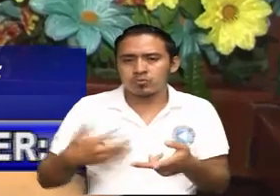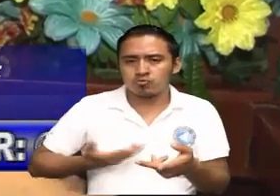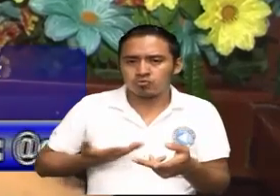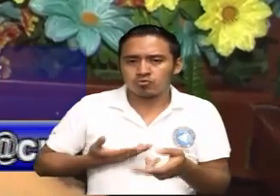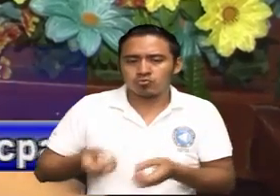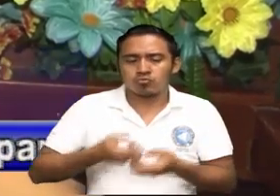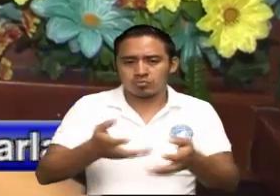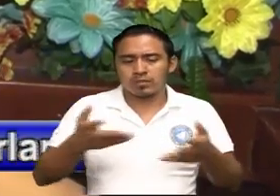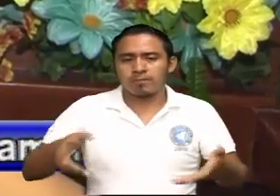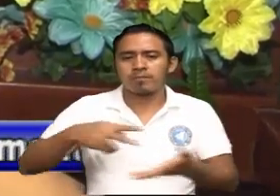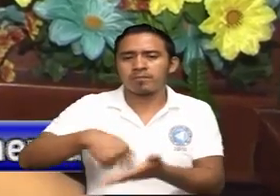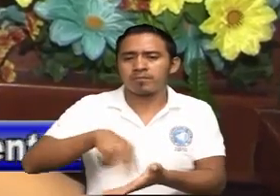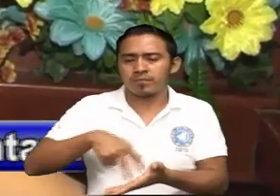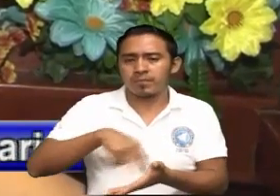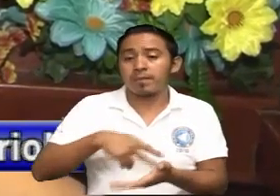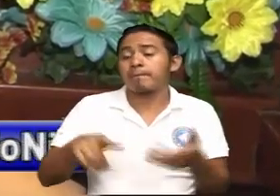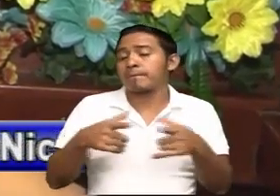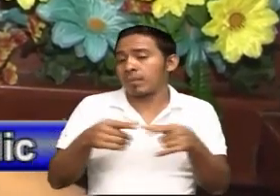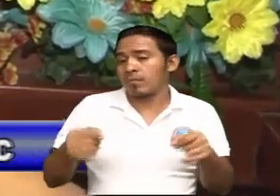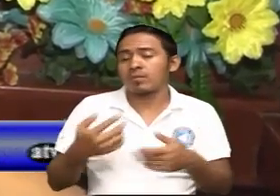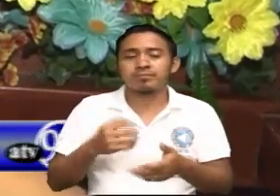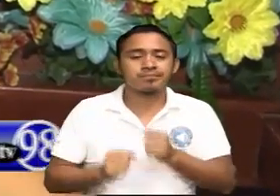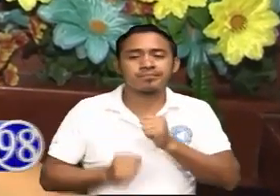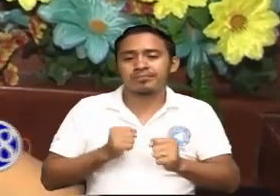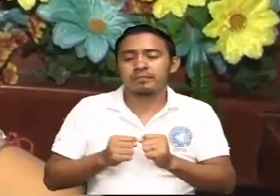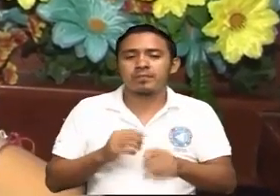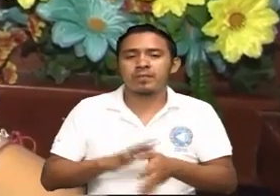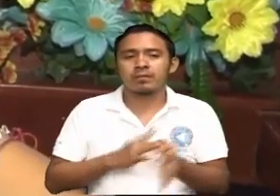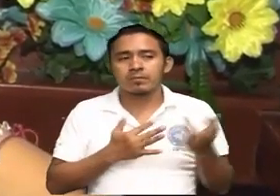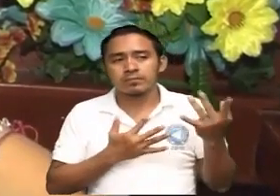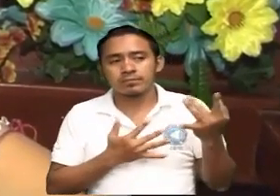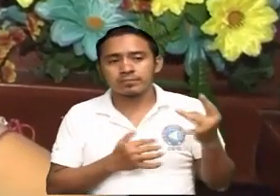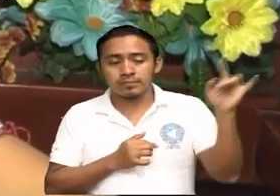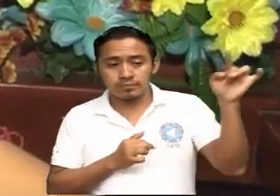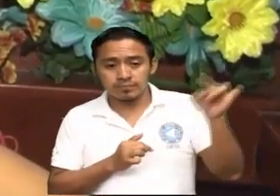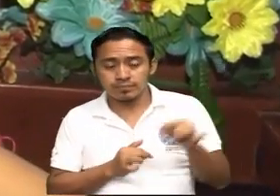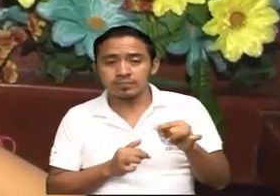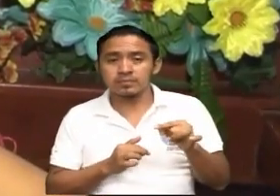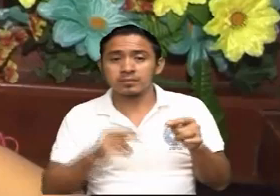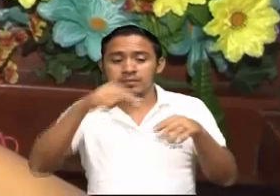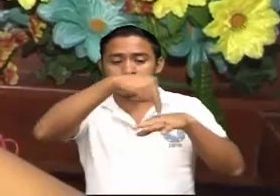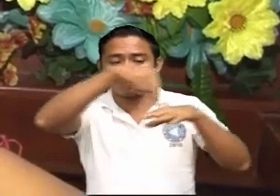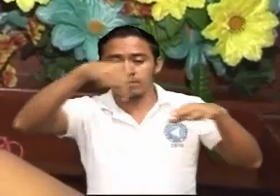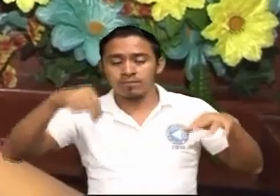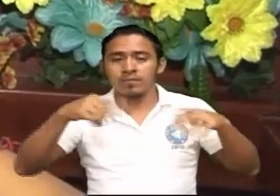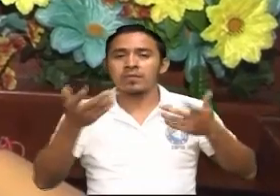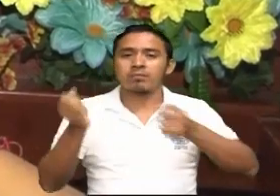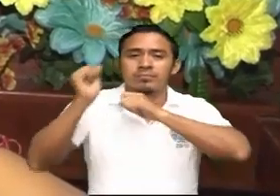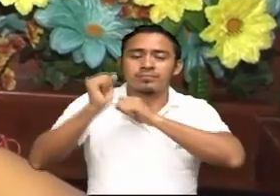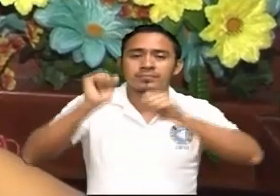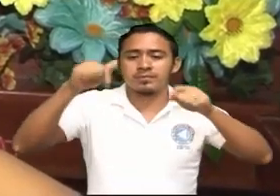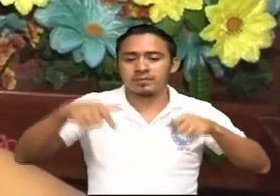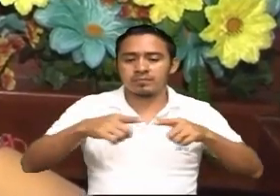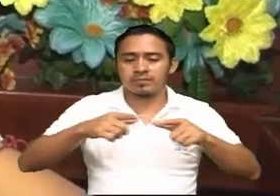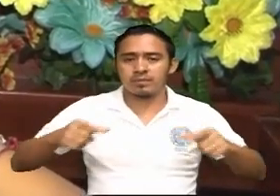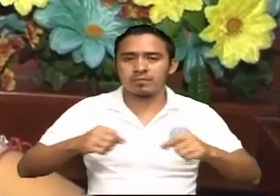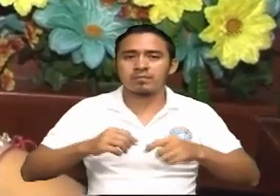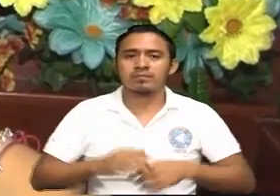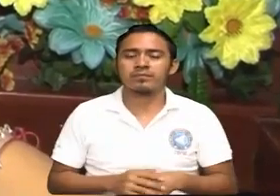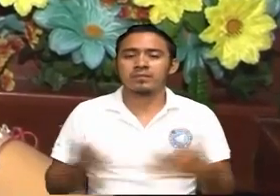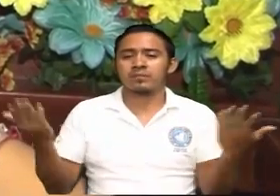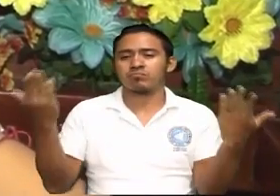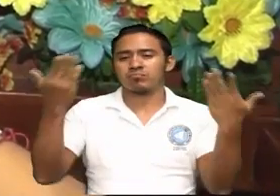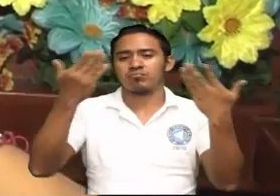la fiesta popular para el pueblo de Managua, esperando lo que era la avenida y bajada de Santo Domingo hacia Managua. Esto era una vela, es